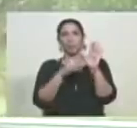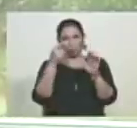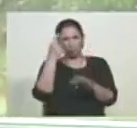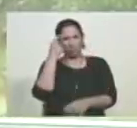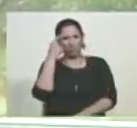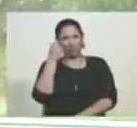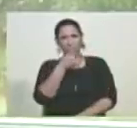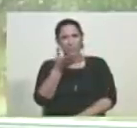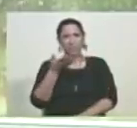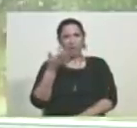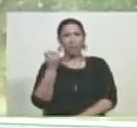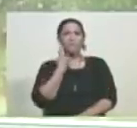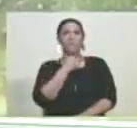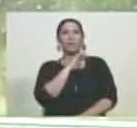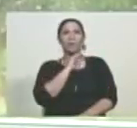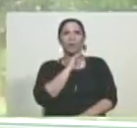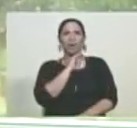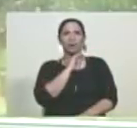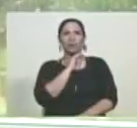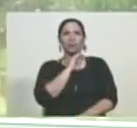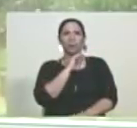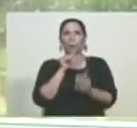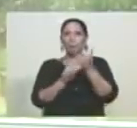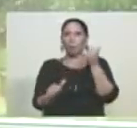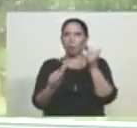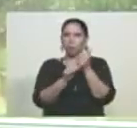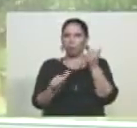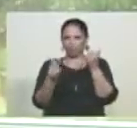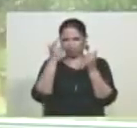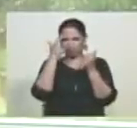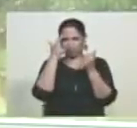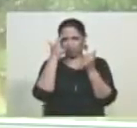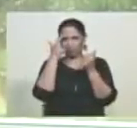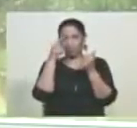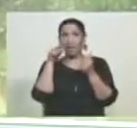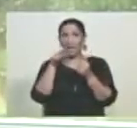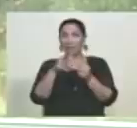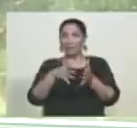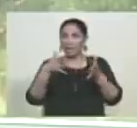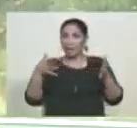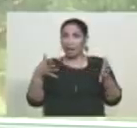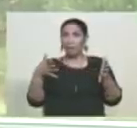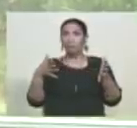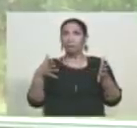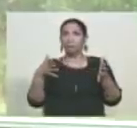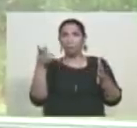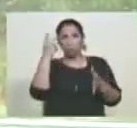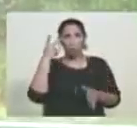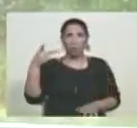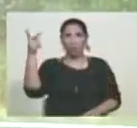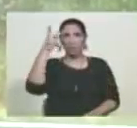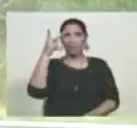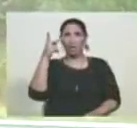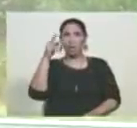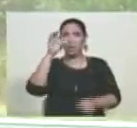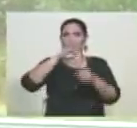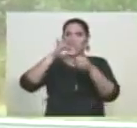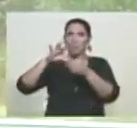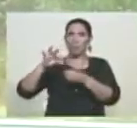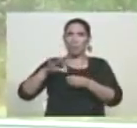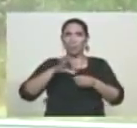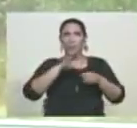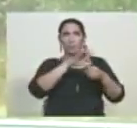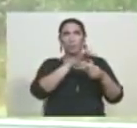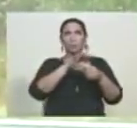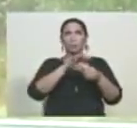Y todo el mundo le tiene miedo. Pero el piñón es un gran potencial que si nosotros nos disponemos a sembrarlo, va